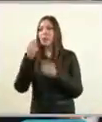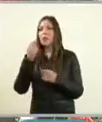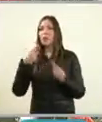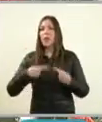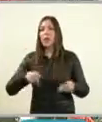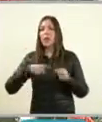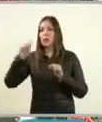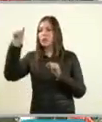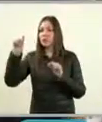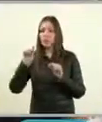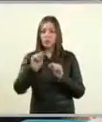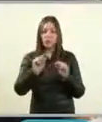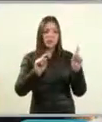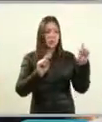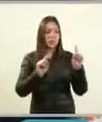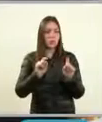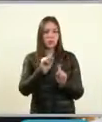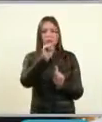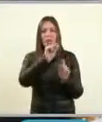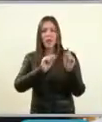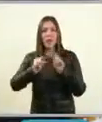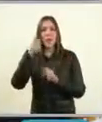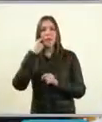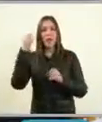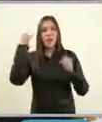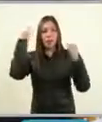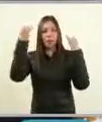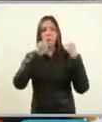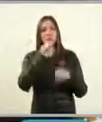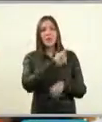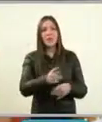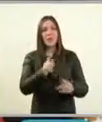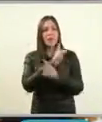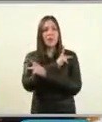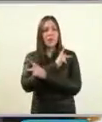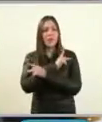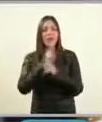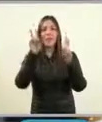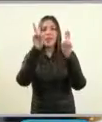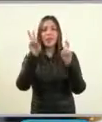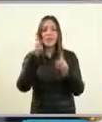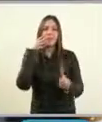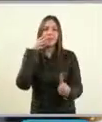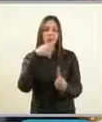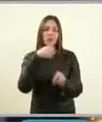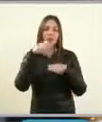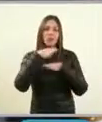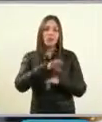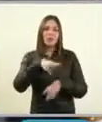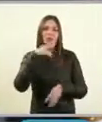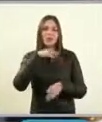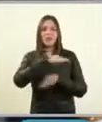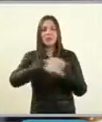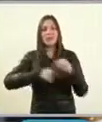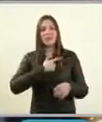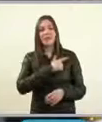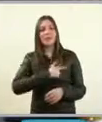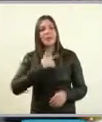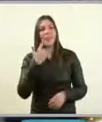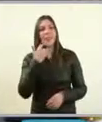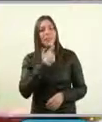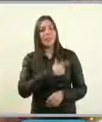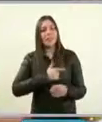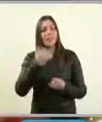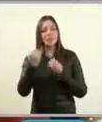quieras. Esto para los niños que ahorita están de vacaciones, pero que el tema finalmente es la parte navideña, Sí. los va a entretener